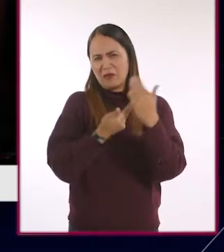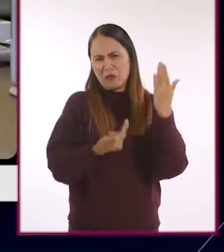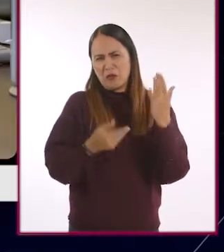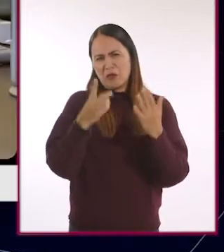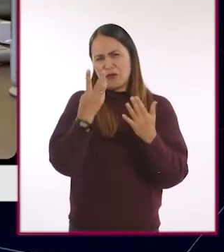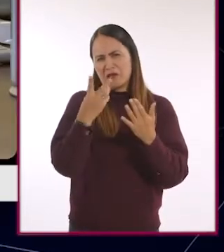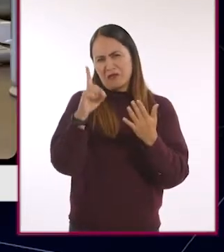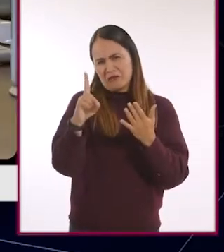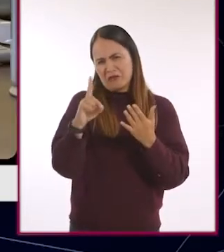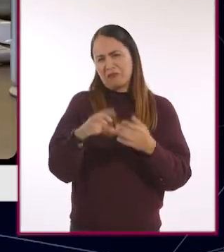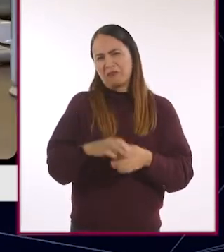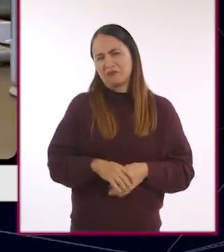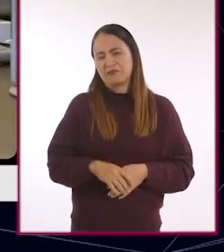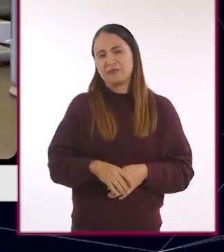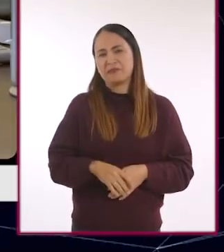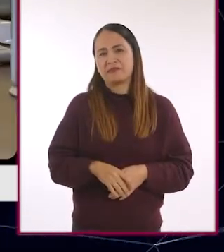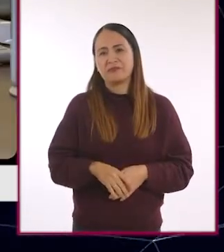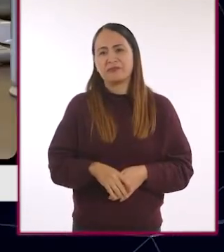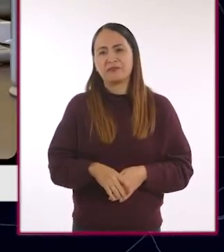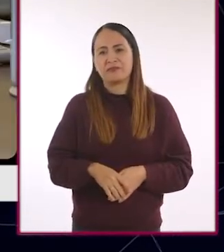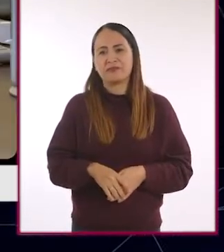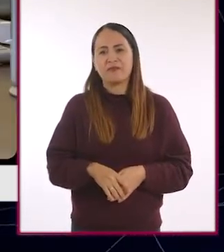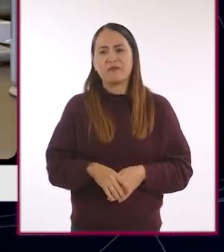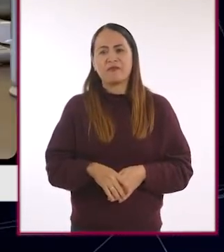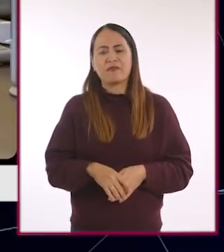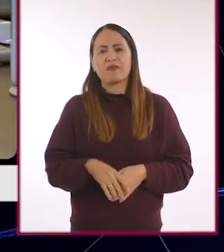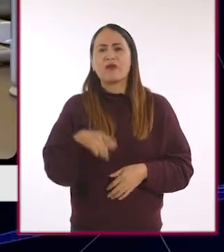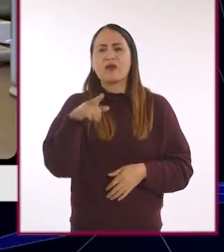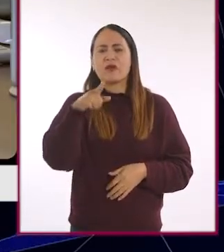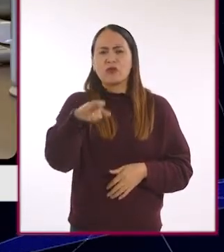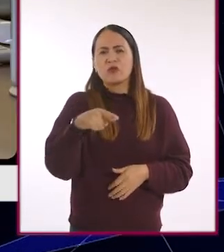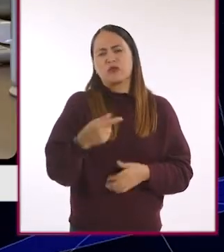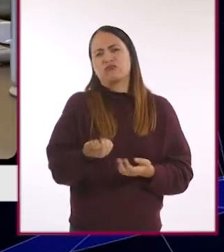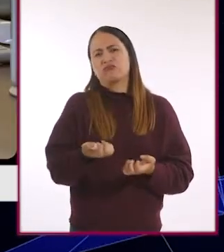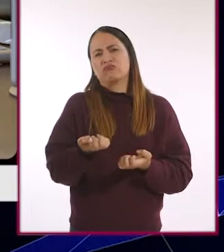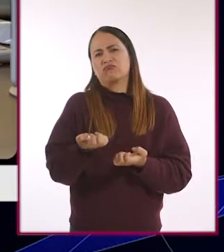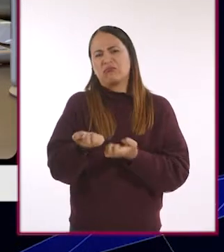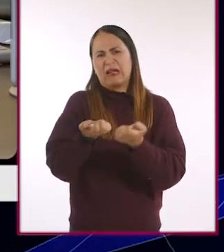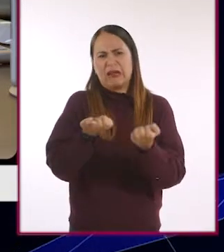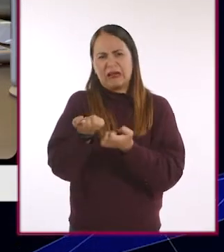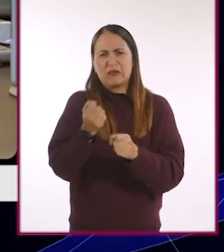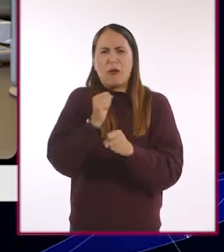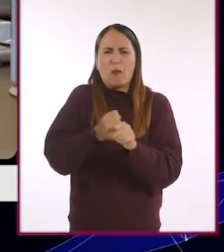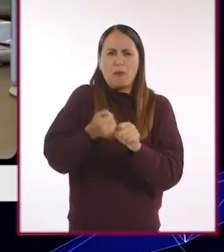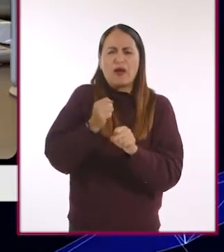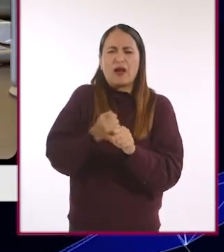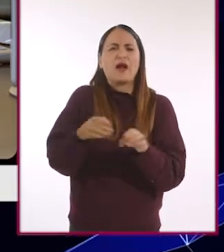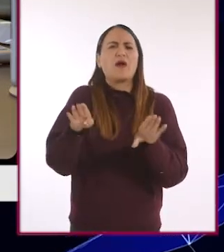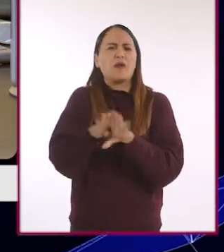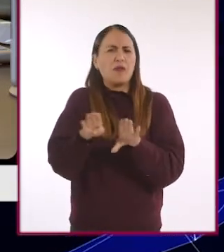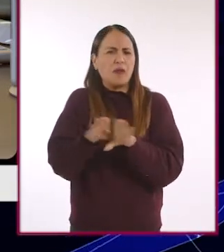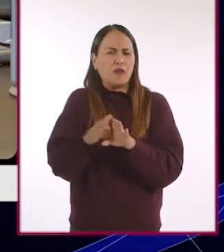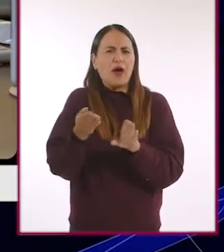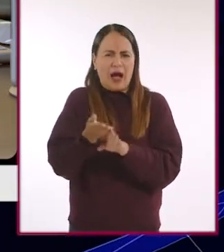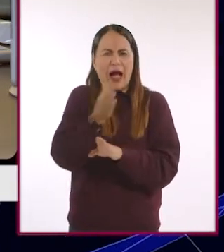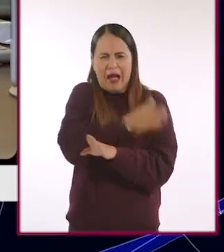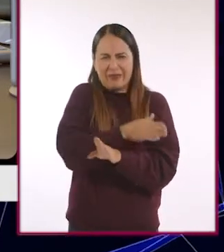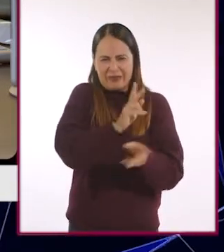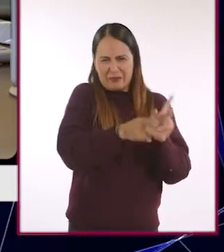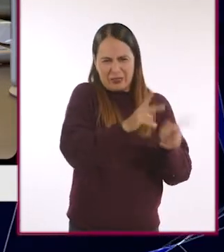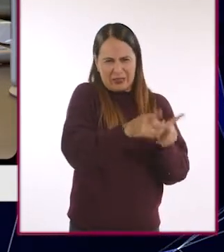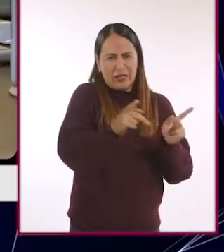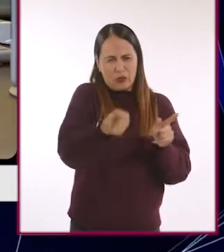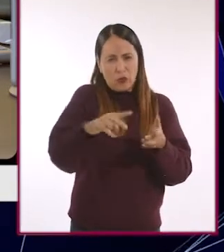actualmente. Ok. Oye, ¿cuáles fueron tus primeros ejercicios? Platicamos previo contigo y nos dices que tienes una preparación